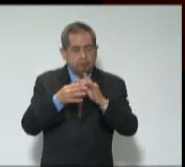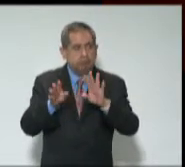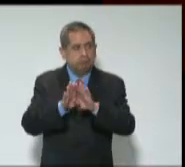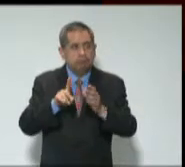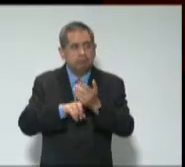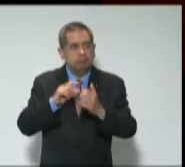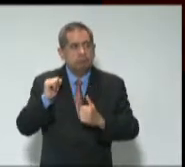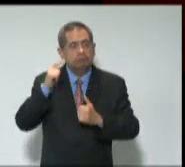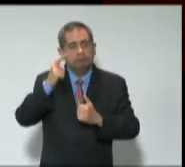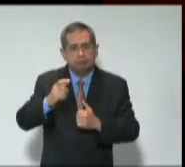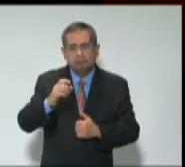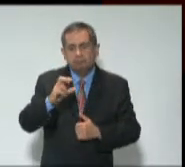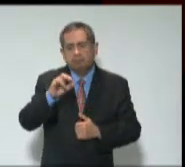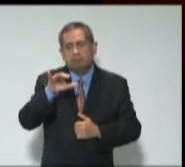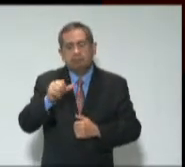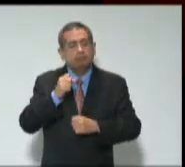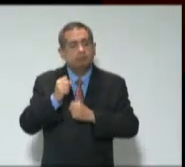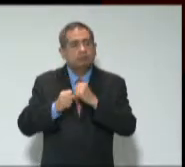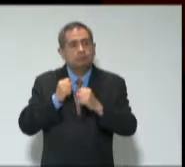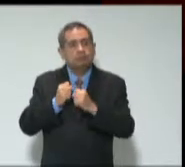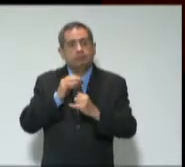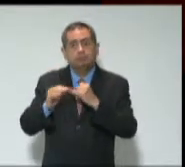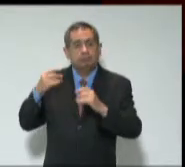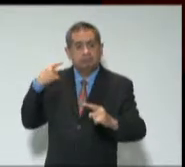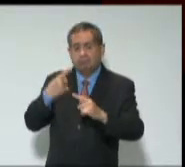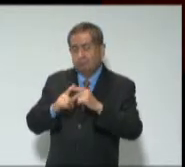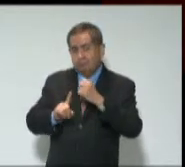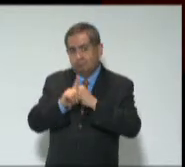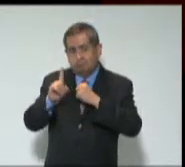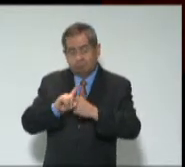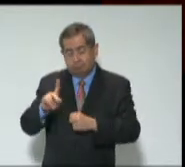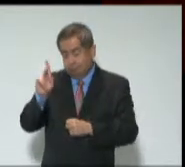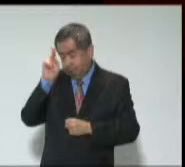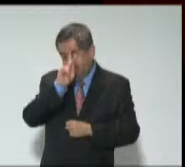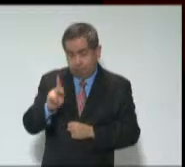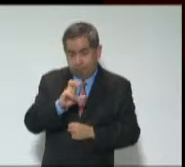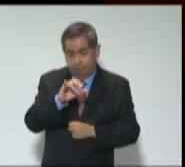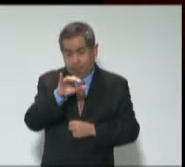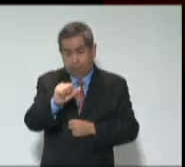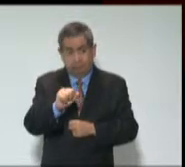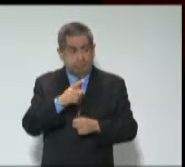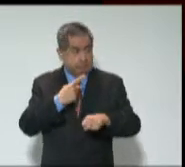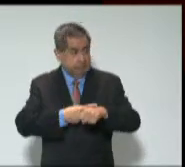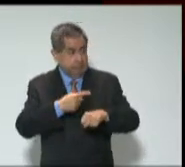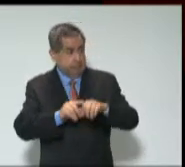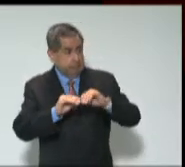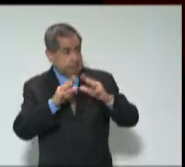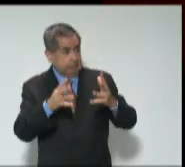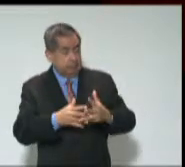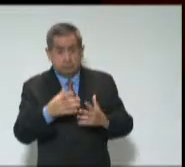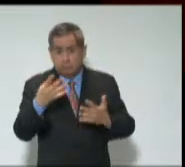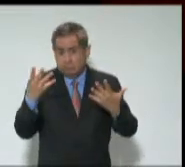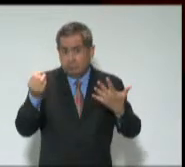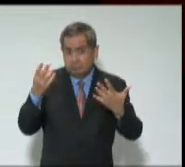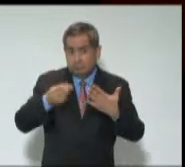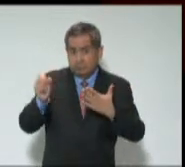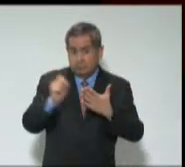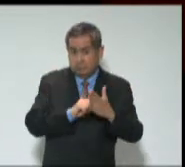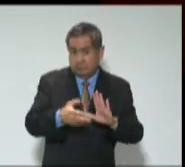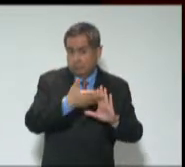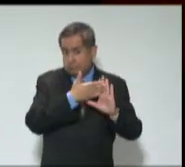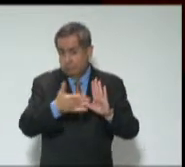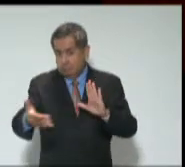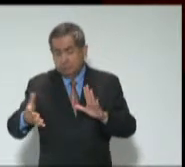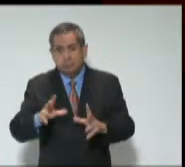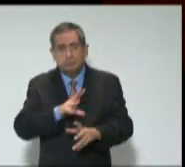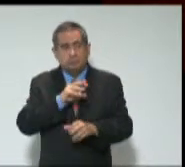mayores crisis de los últimos tiempos a la crisis sanitaria que se ha prolongado por casi 9 meses en nuestro país ha